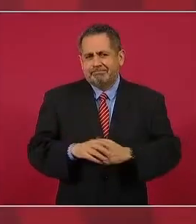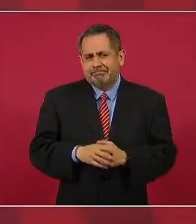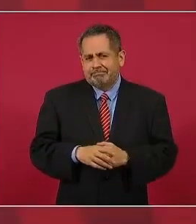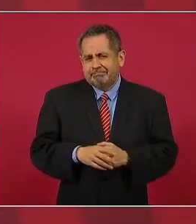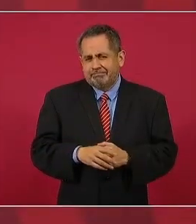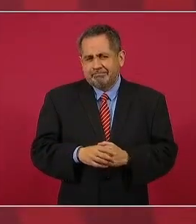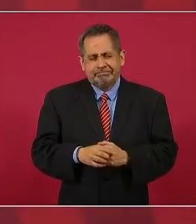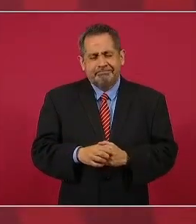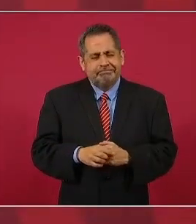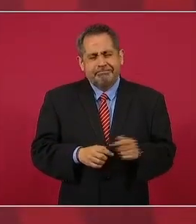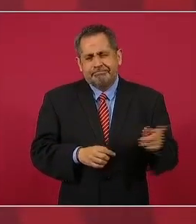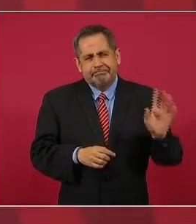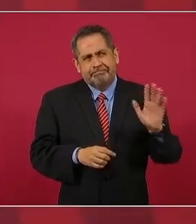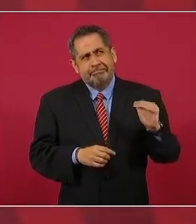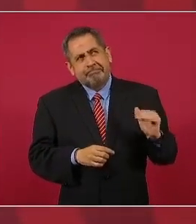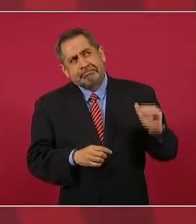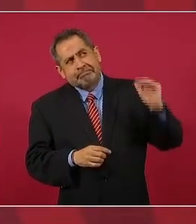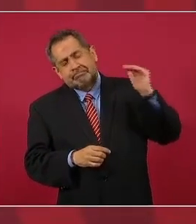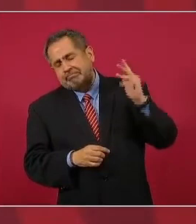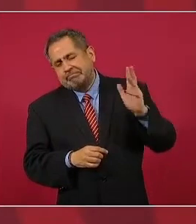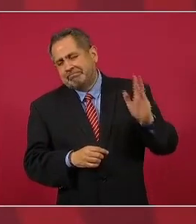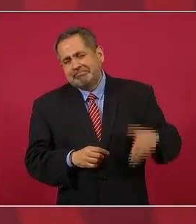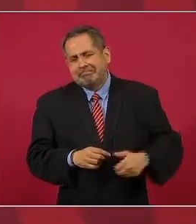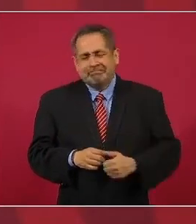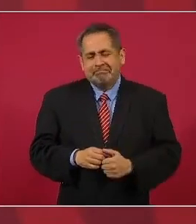Eso es arriba.